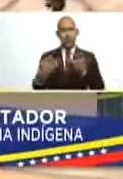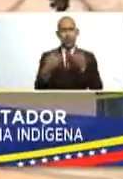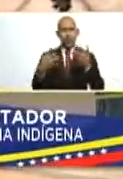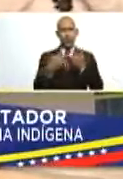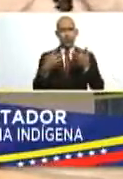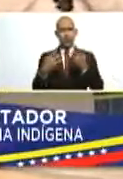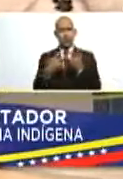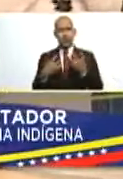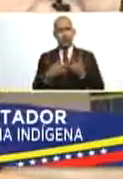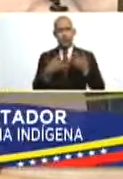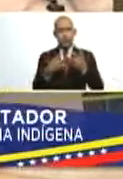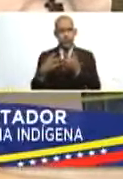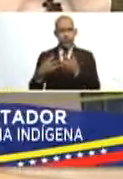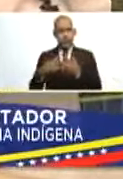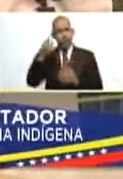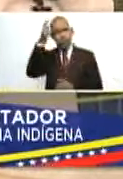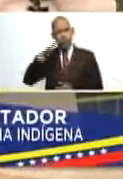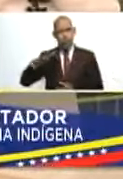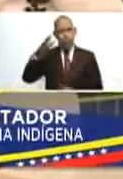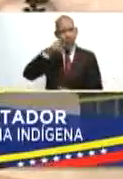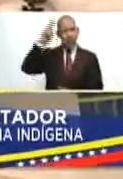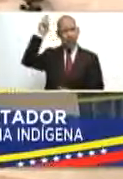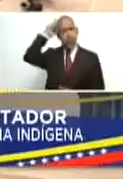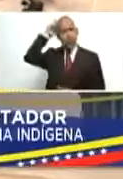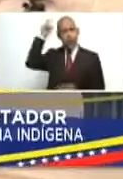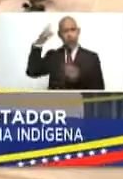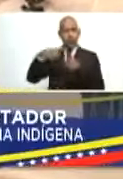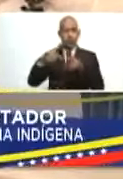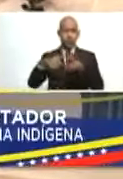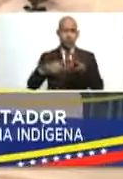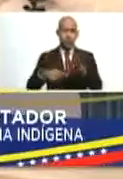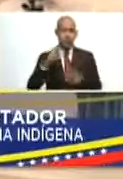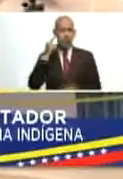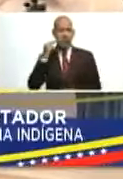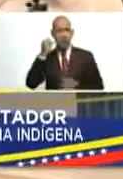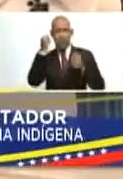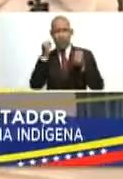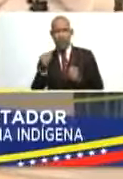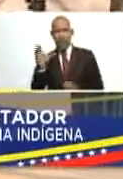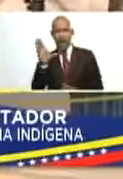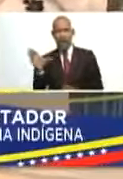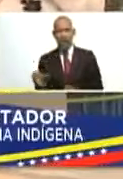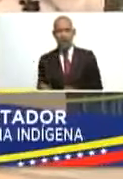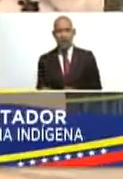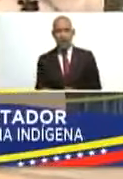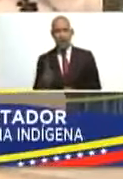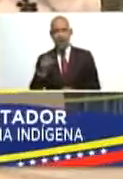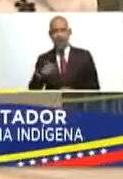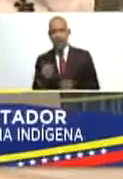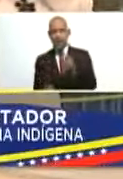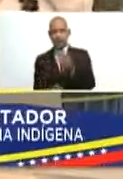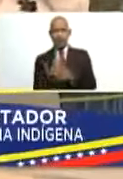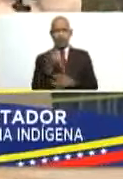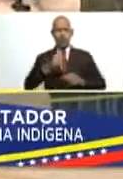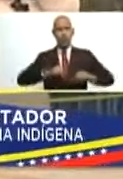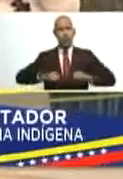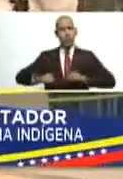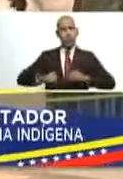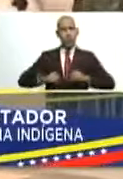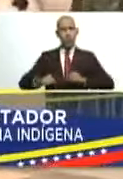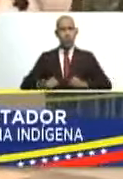pueblos se asemeja, aun cuando las historias o el origen de estos